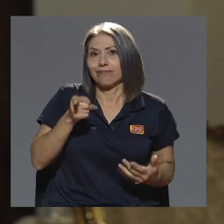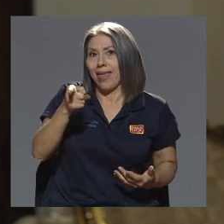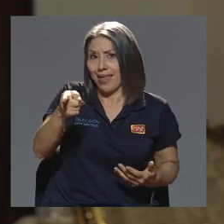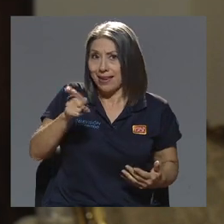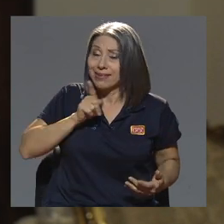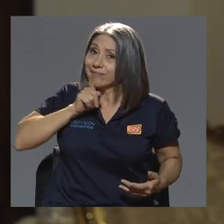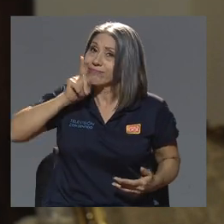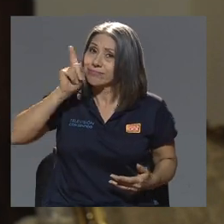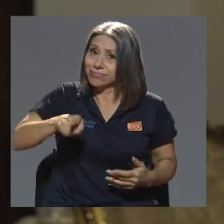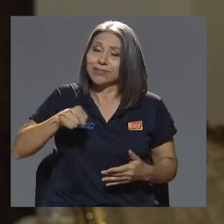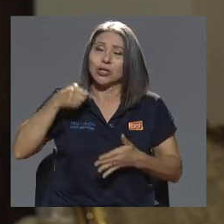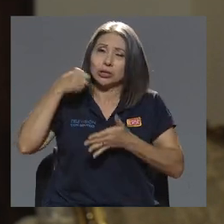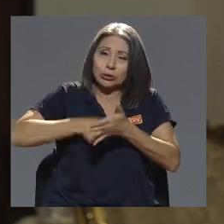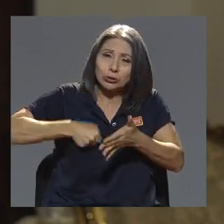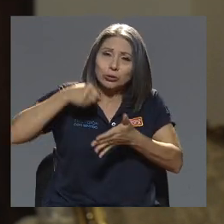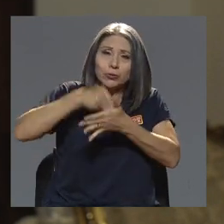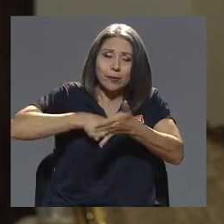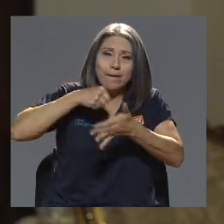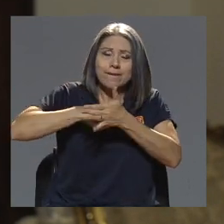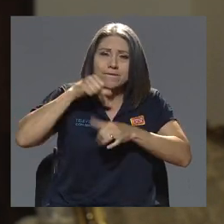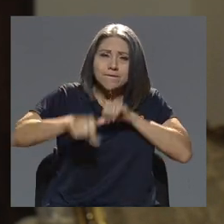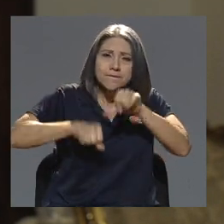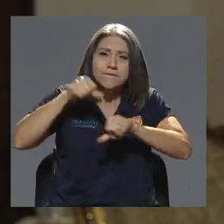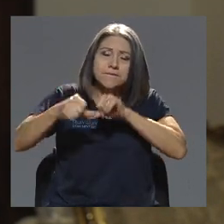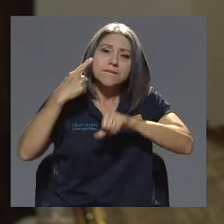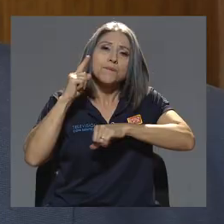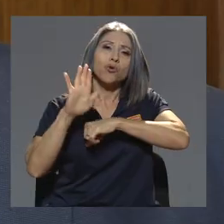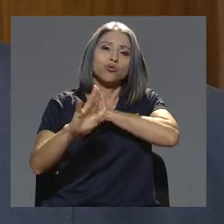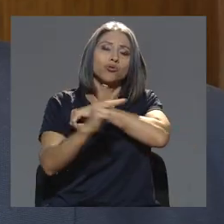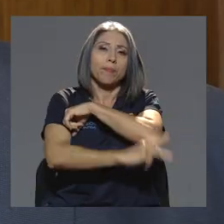literalmente luchó por su país